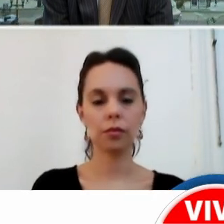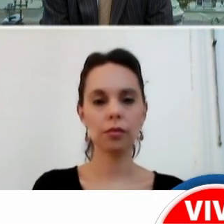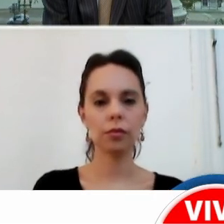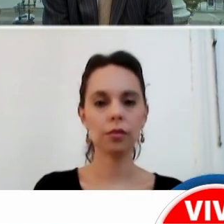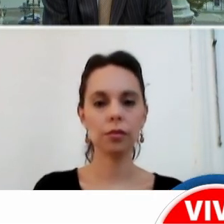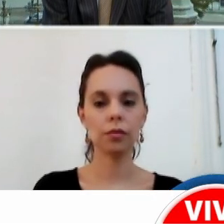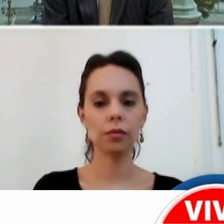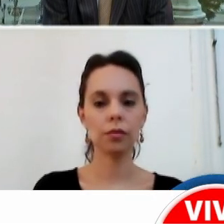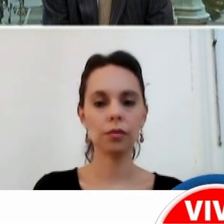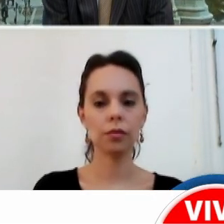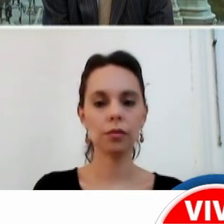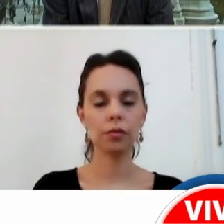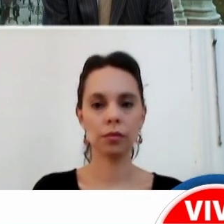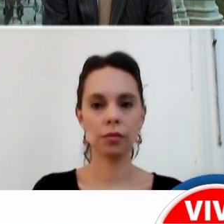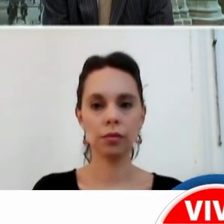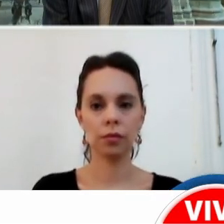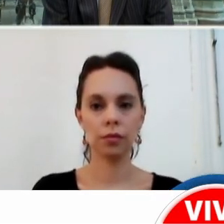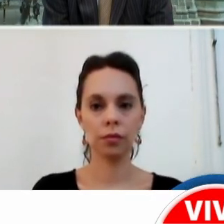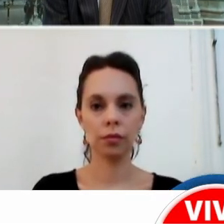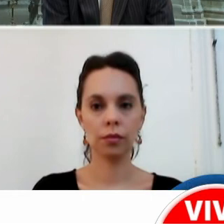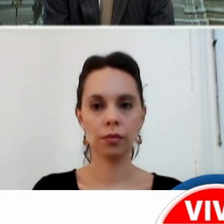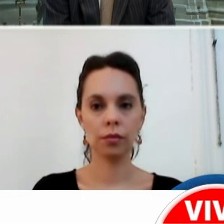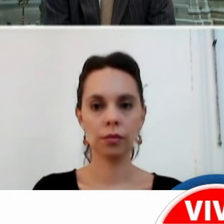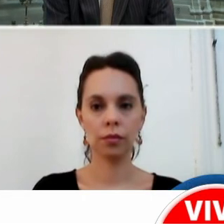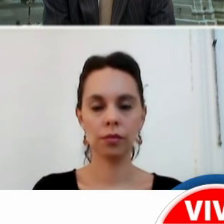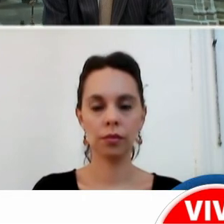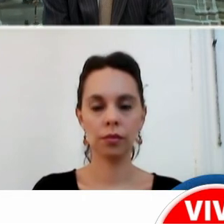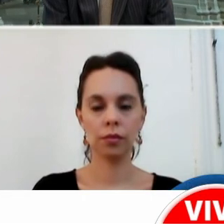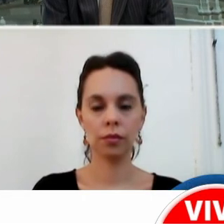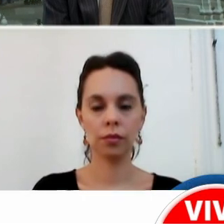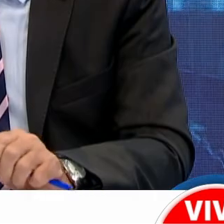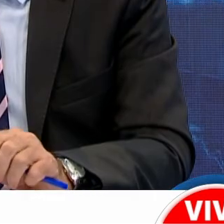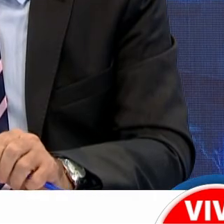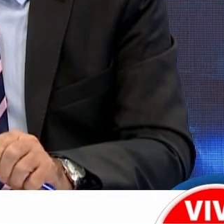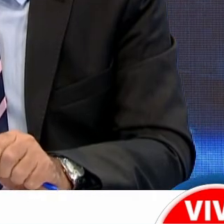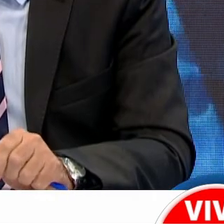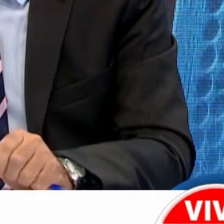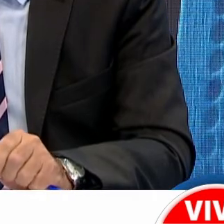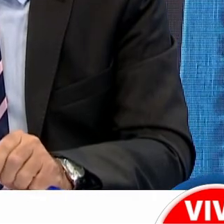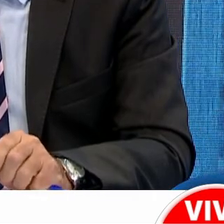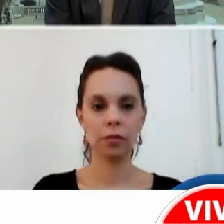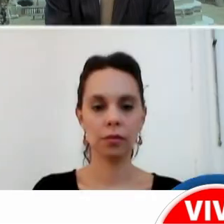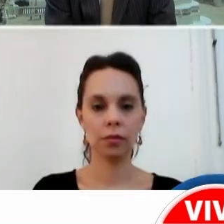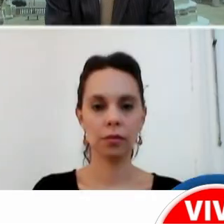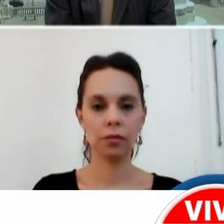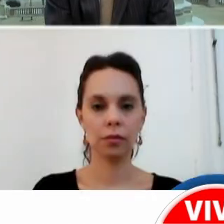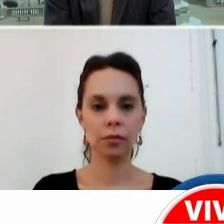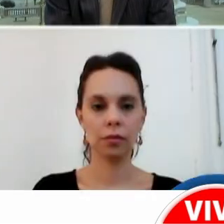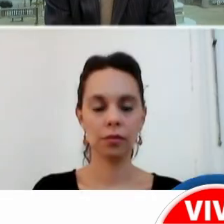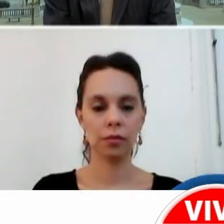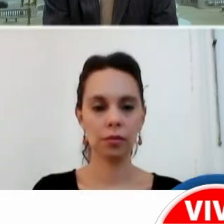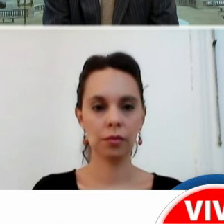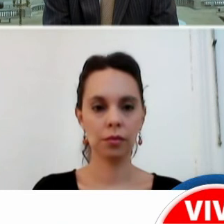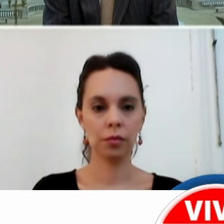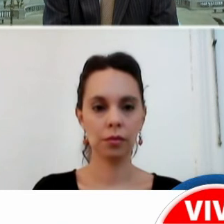pendientes. Enseguida pregunta a Gabriela Vulcano, pero antes Martín Bravo, que está acá. A ver, Bravo, por favor. ¿Qué tal? Buenas tardes, diputado. Sí.